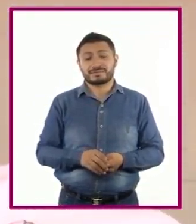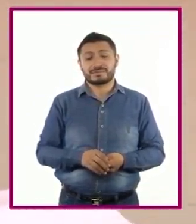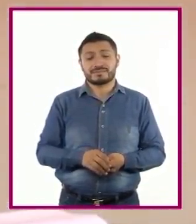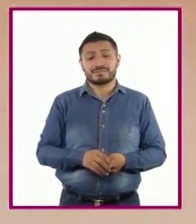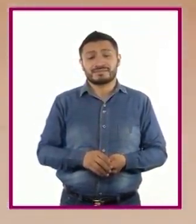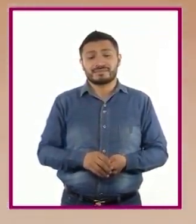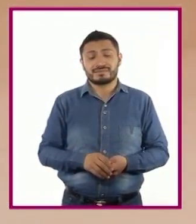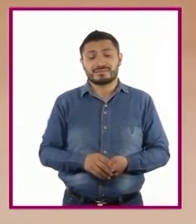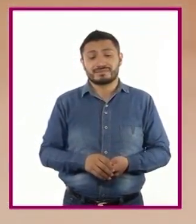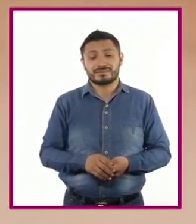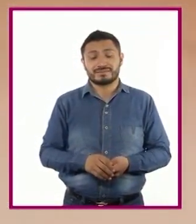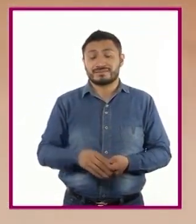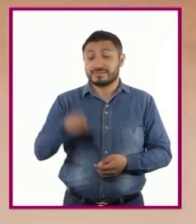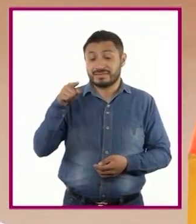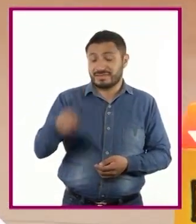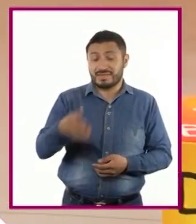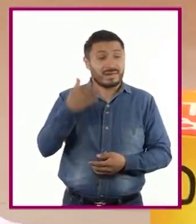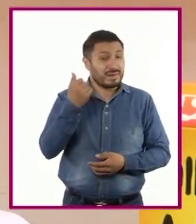Este no tiene vela.